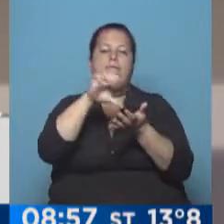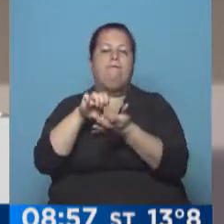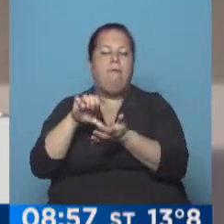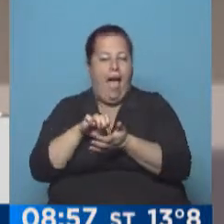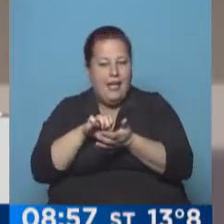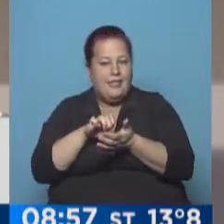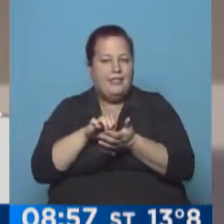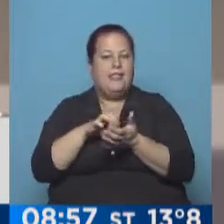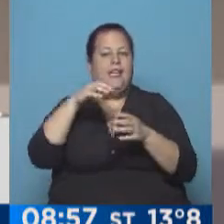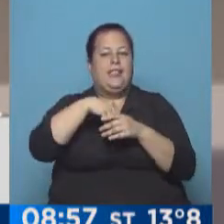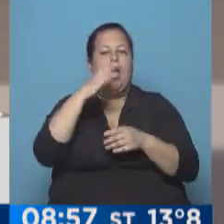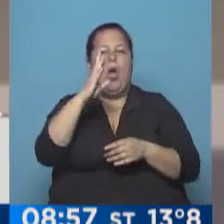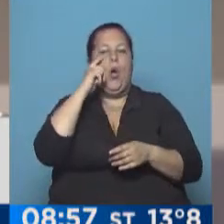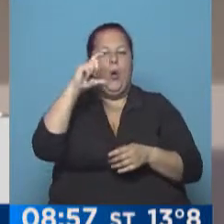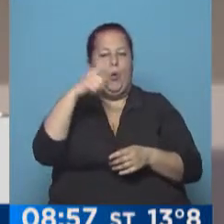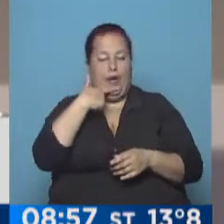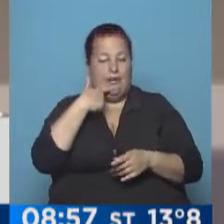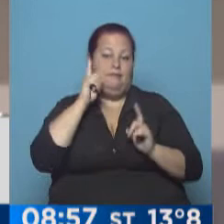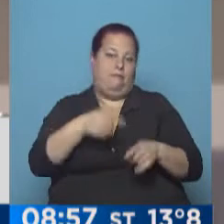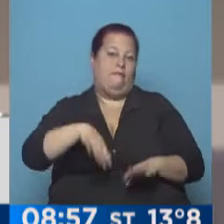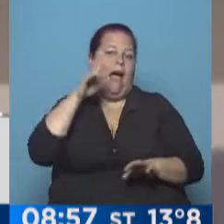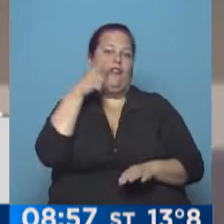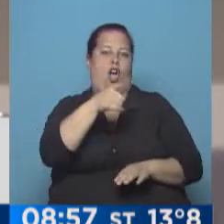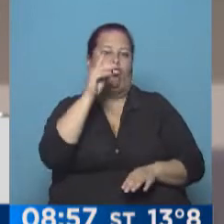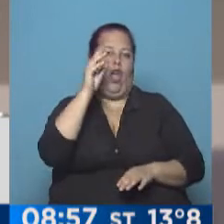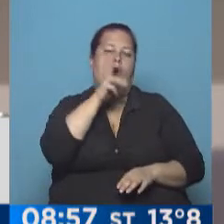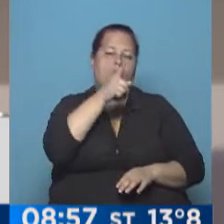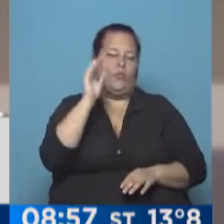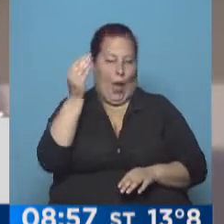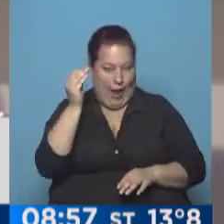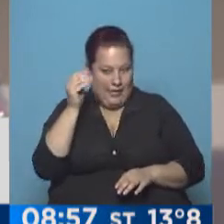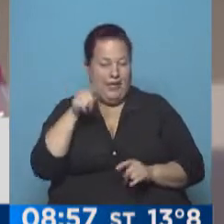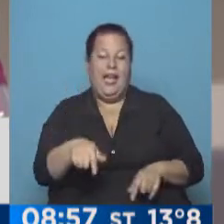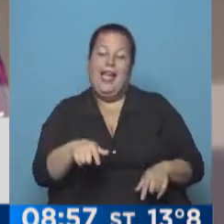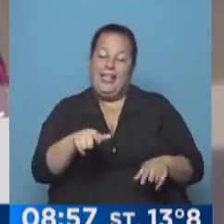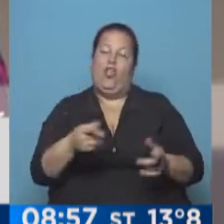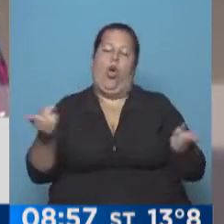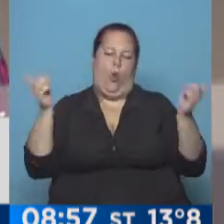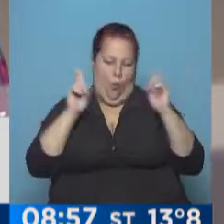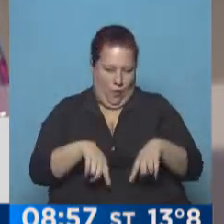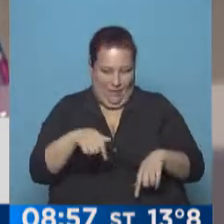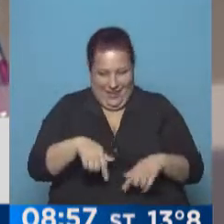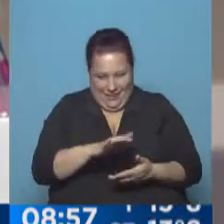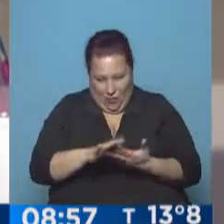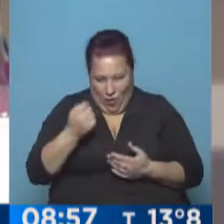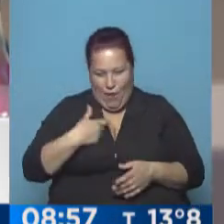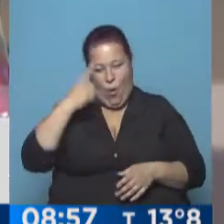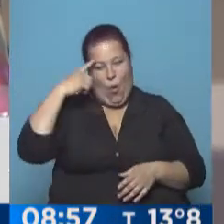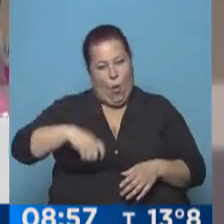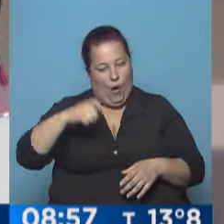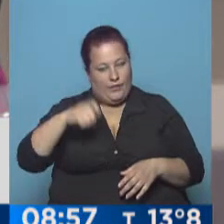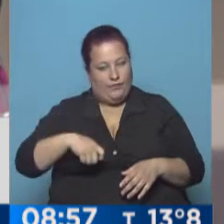forman el bric sobre todo contra rusia y brasil así que esto nuevamente recién empieza el tribunal